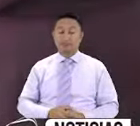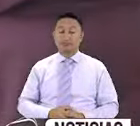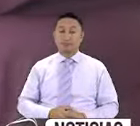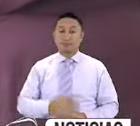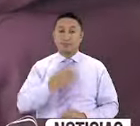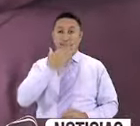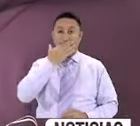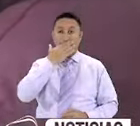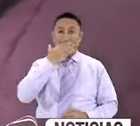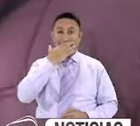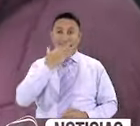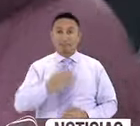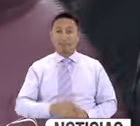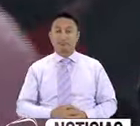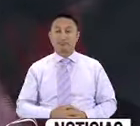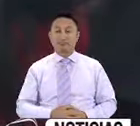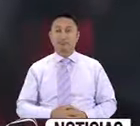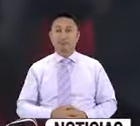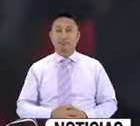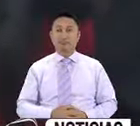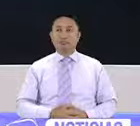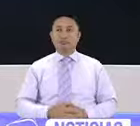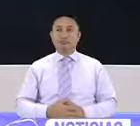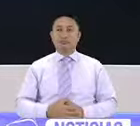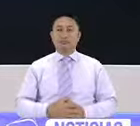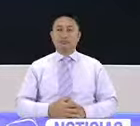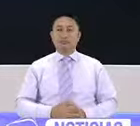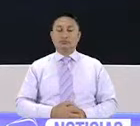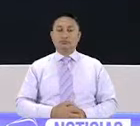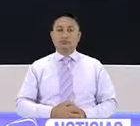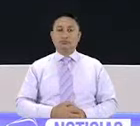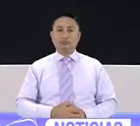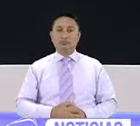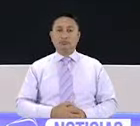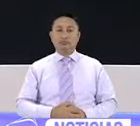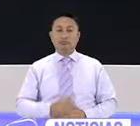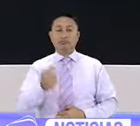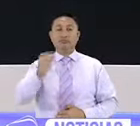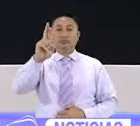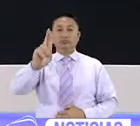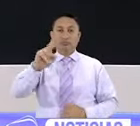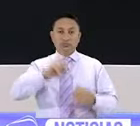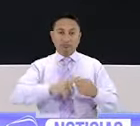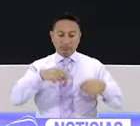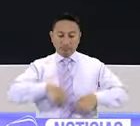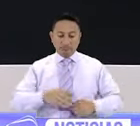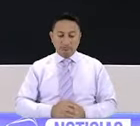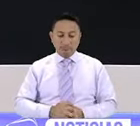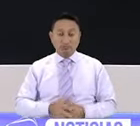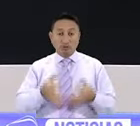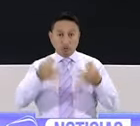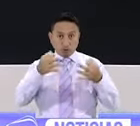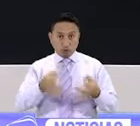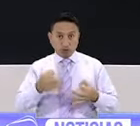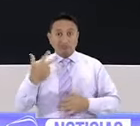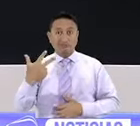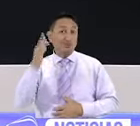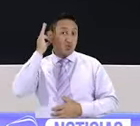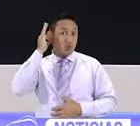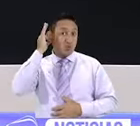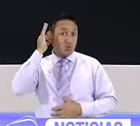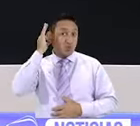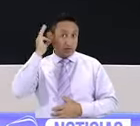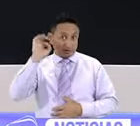Informó Javier Rosero. Mientras que en el sur de Quito fueron detenidas en flagrancia tres mujeres por el presunto delito